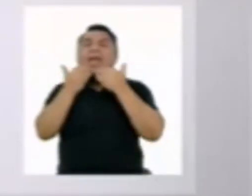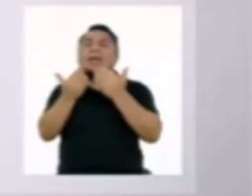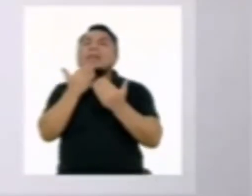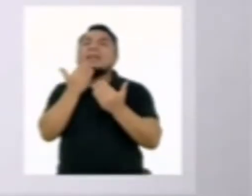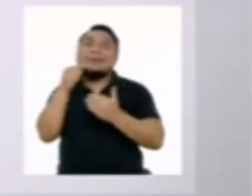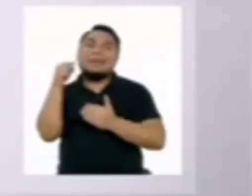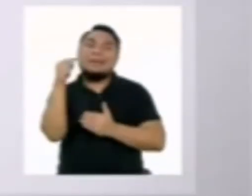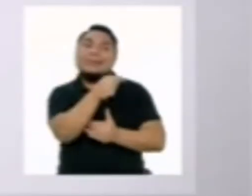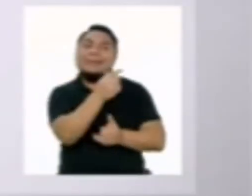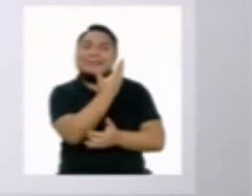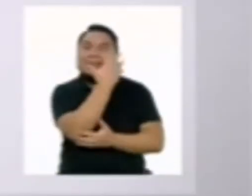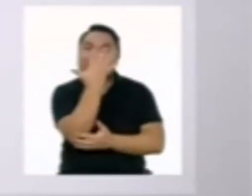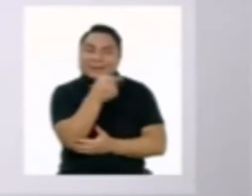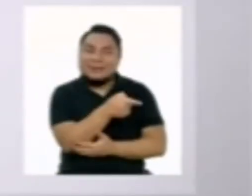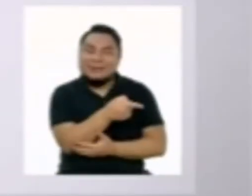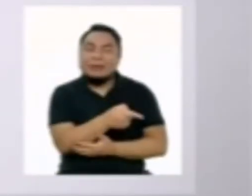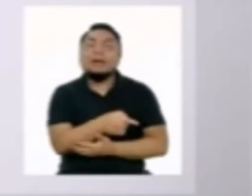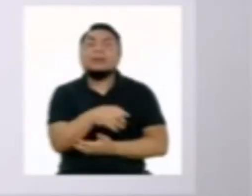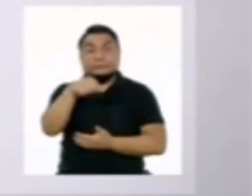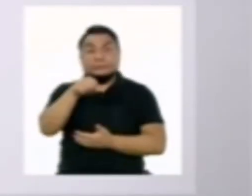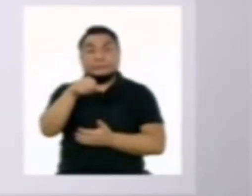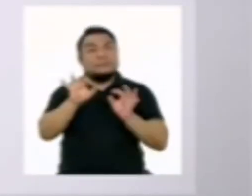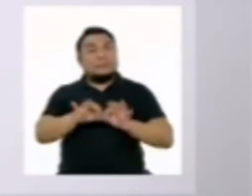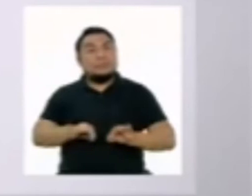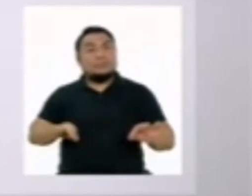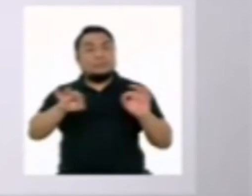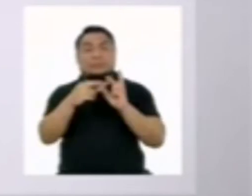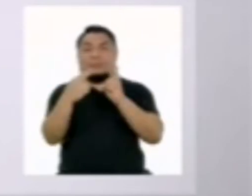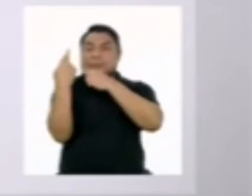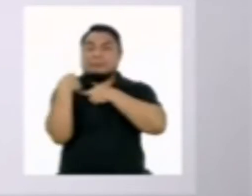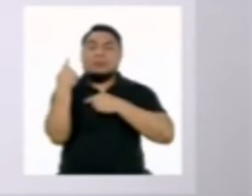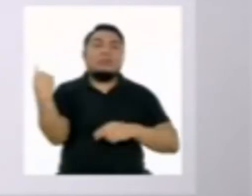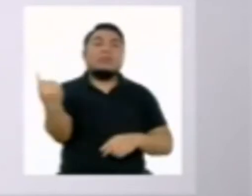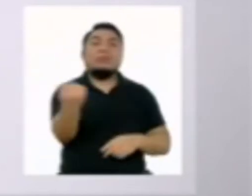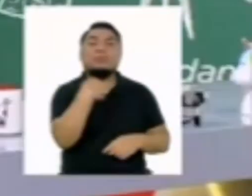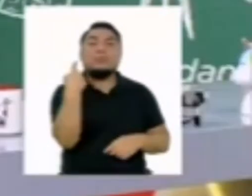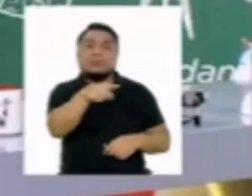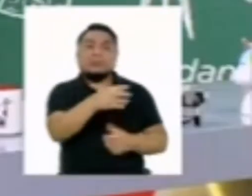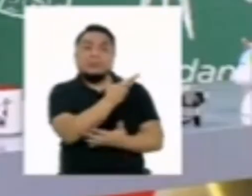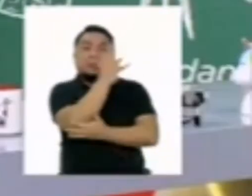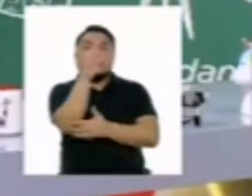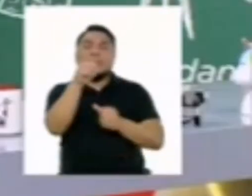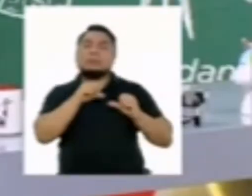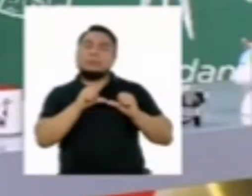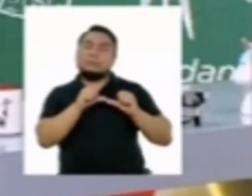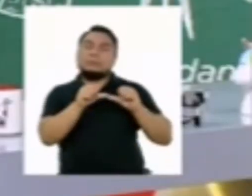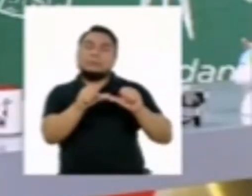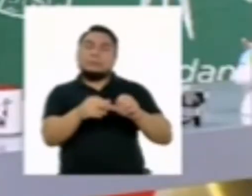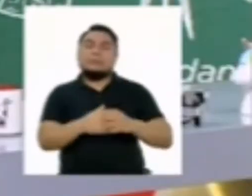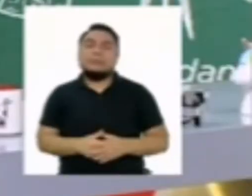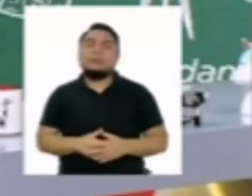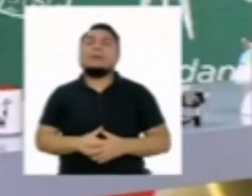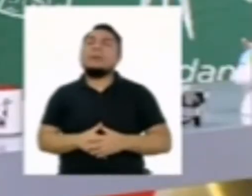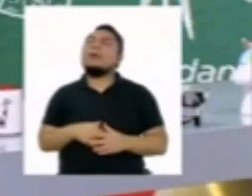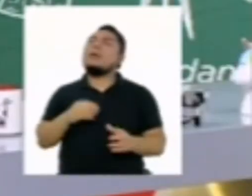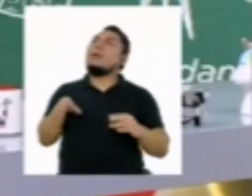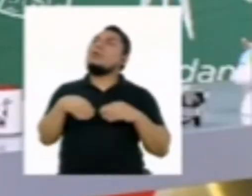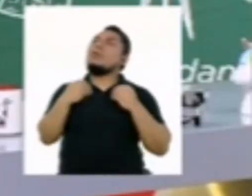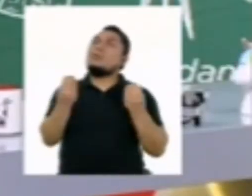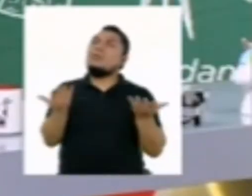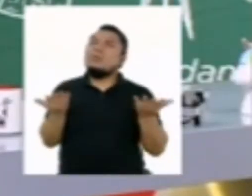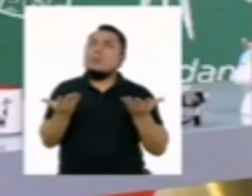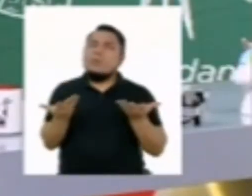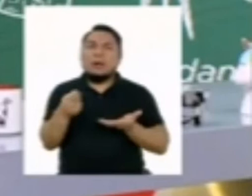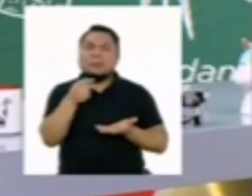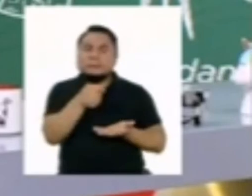es, y es responsabilidad de todos y todas que esta biodiversidad se mantenga. Pero, ¿cómo nos asegura que eso